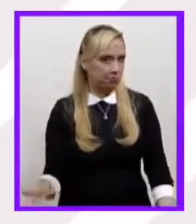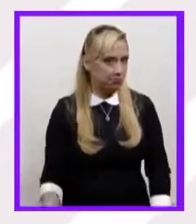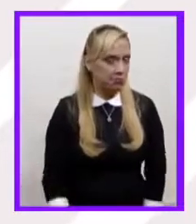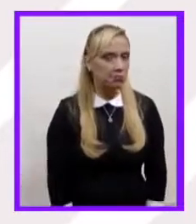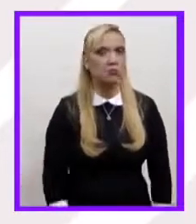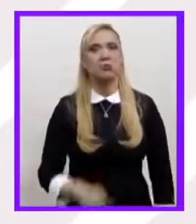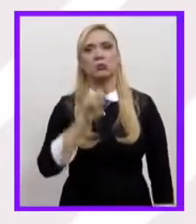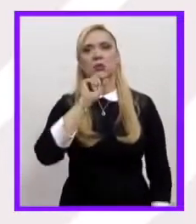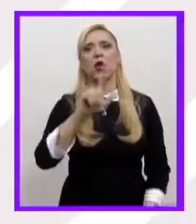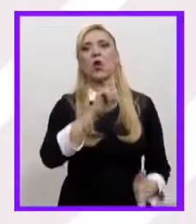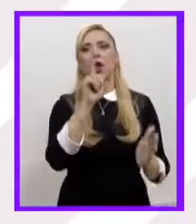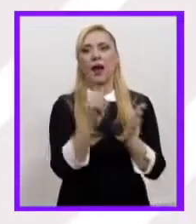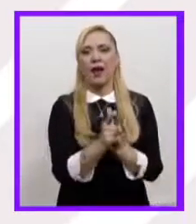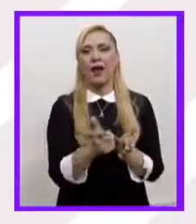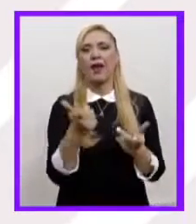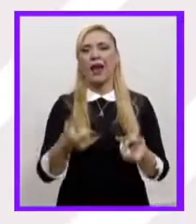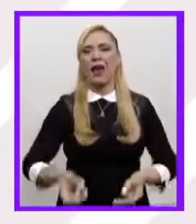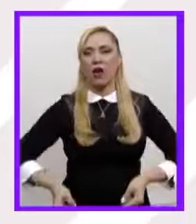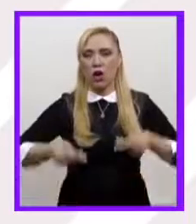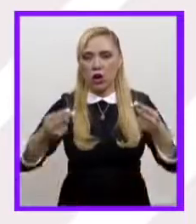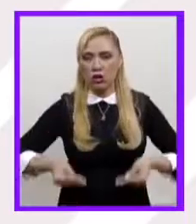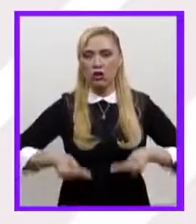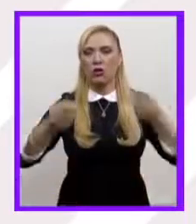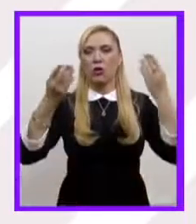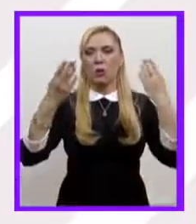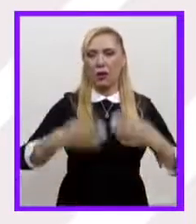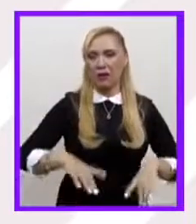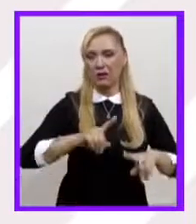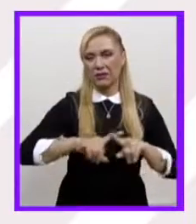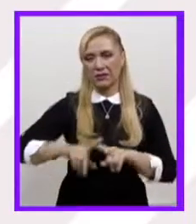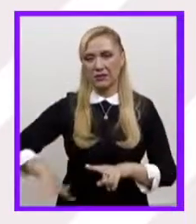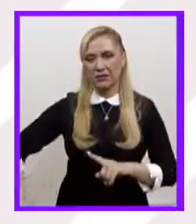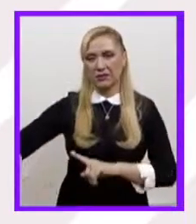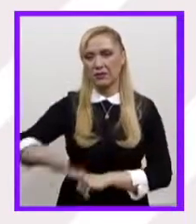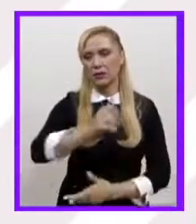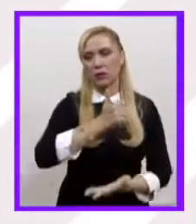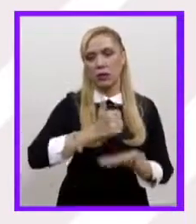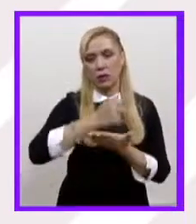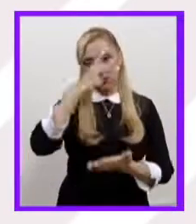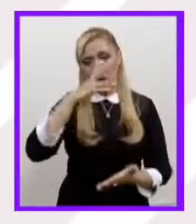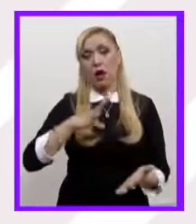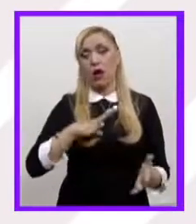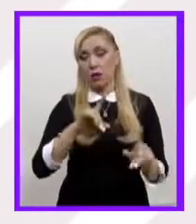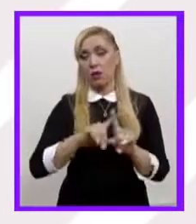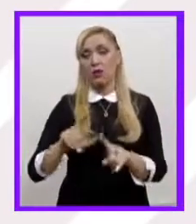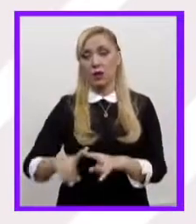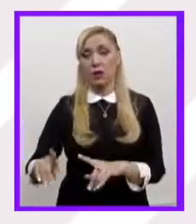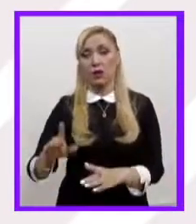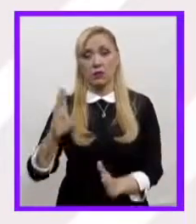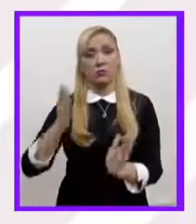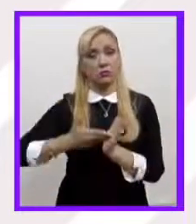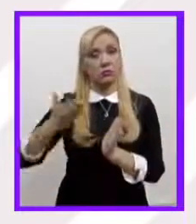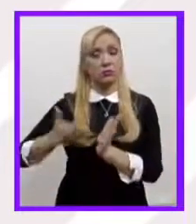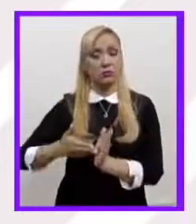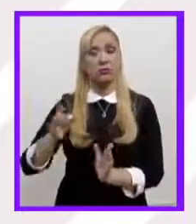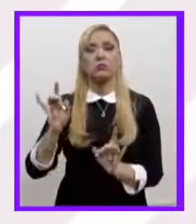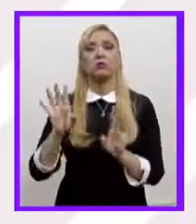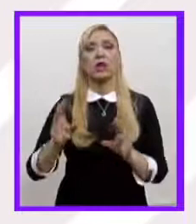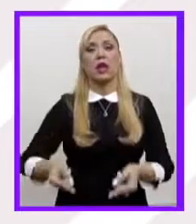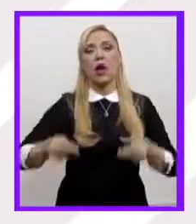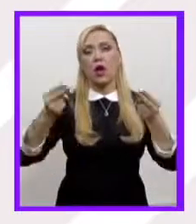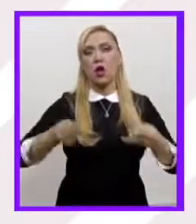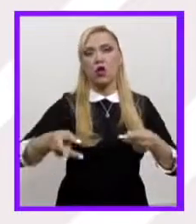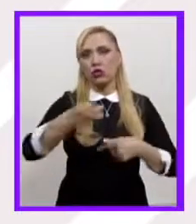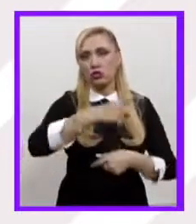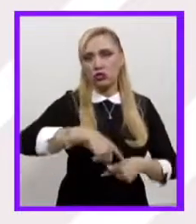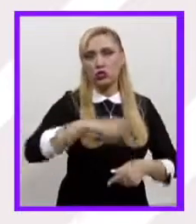Establecimientos Mercantiles de la Ciudad de México. La Ley de Establecimientos Mercantiles considera varias sanciones contra los negocios